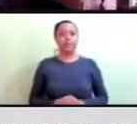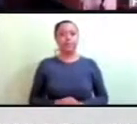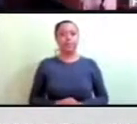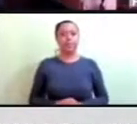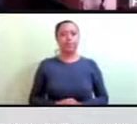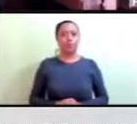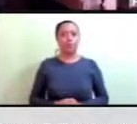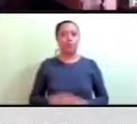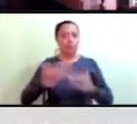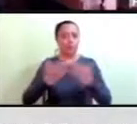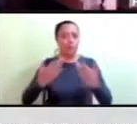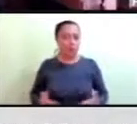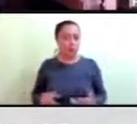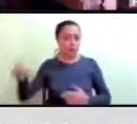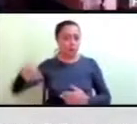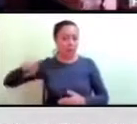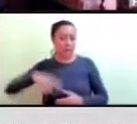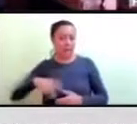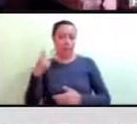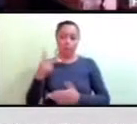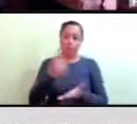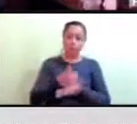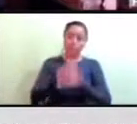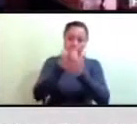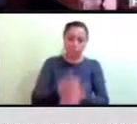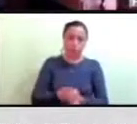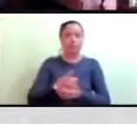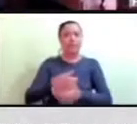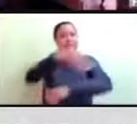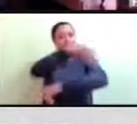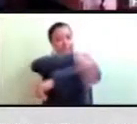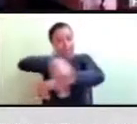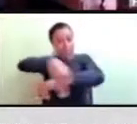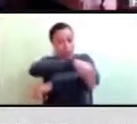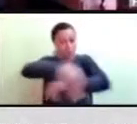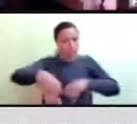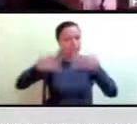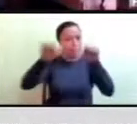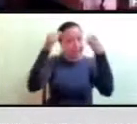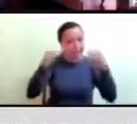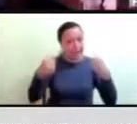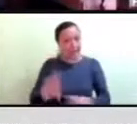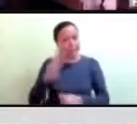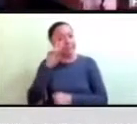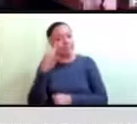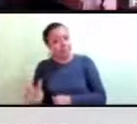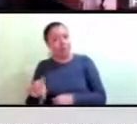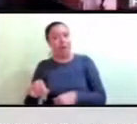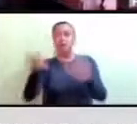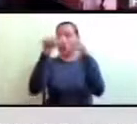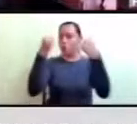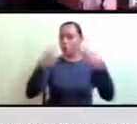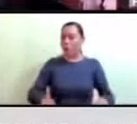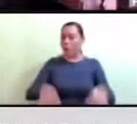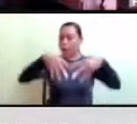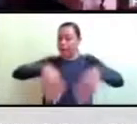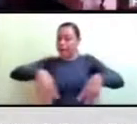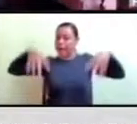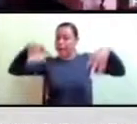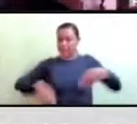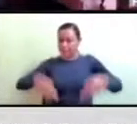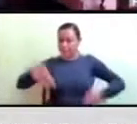Por sus contribuciones en arquitectura, las artes visuales y escénicas, el diseño, los